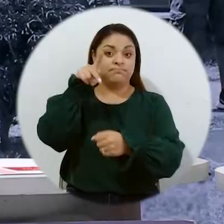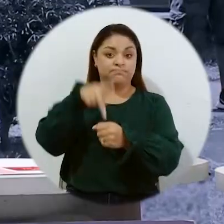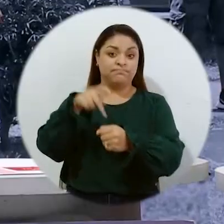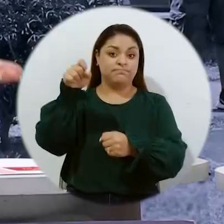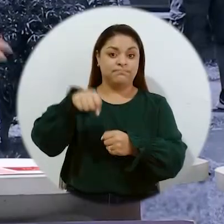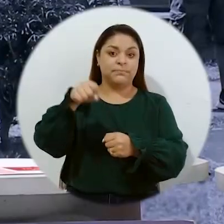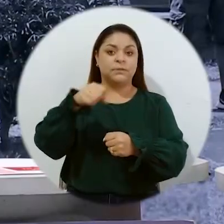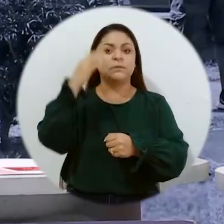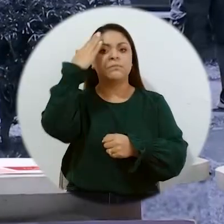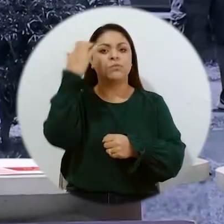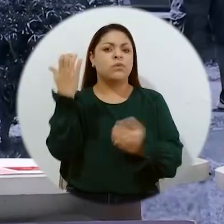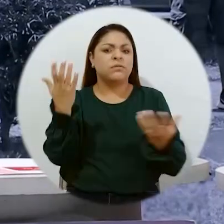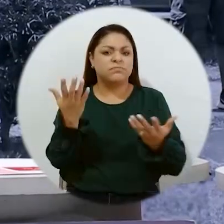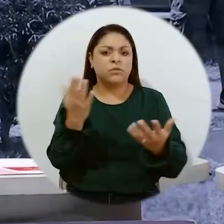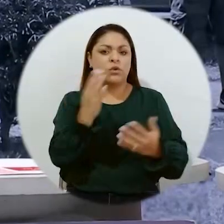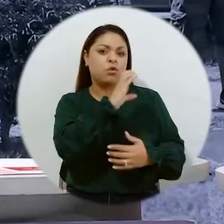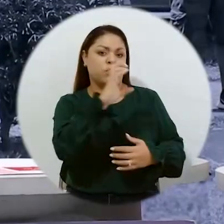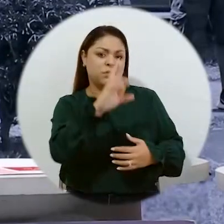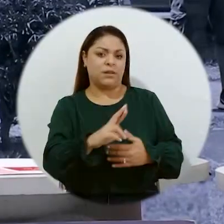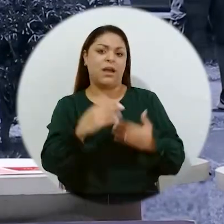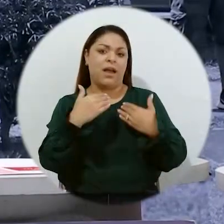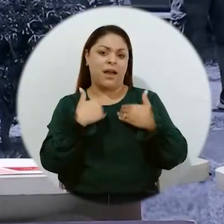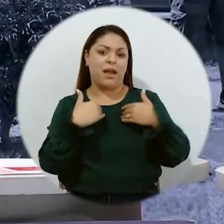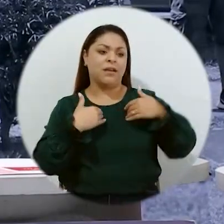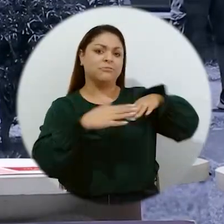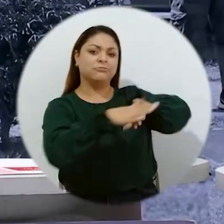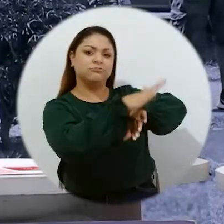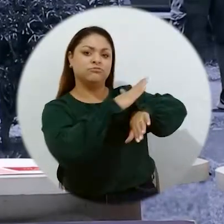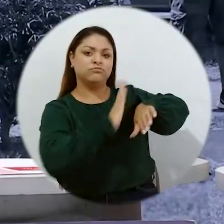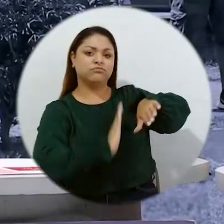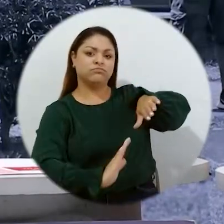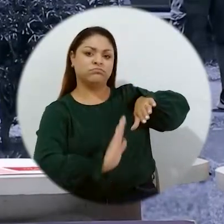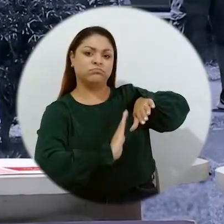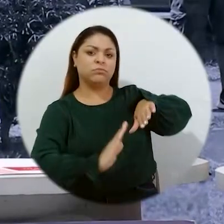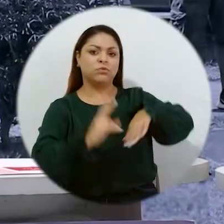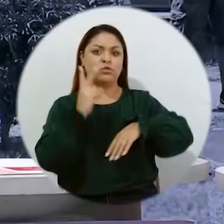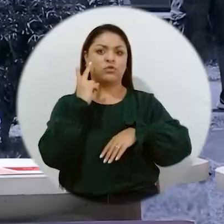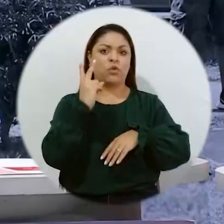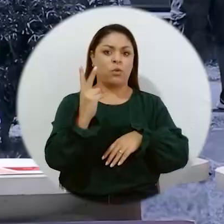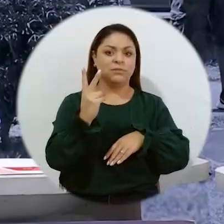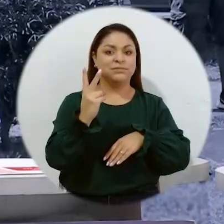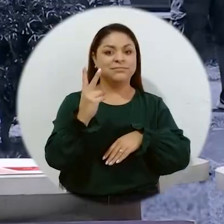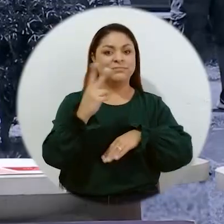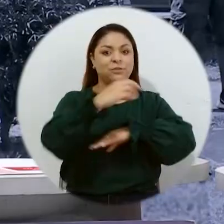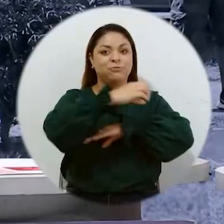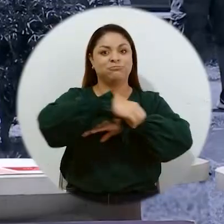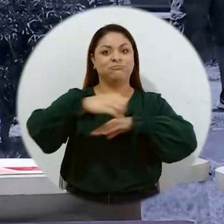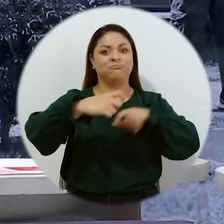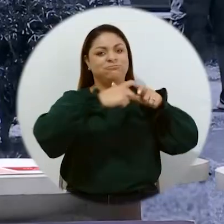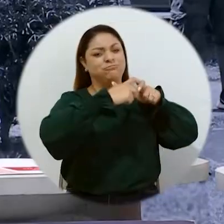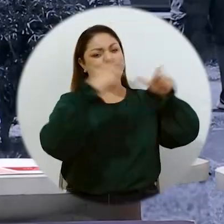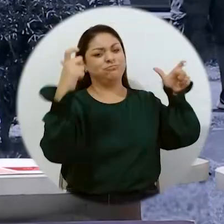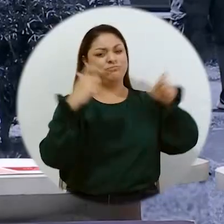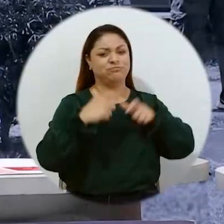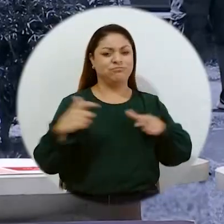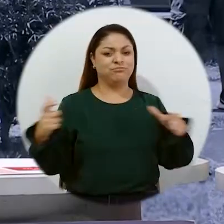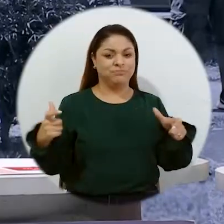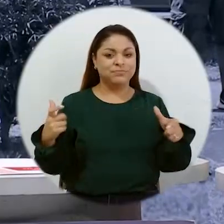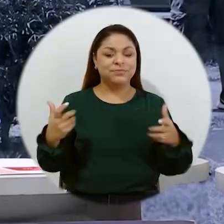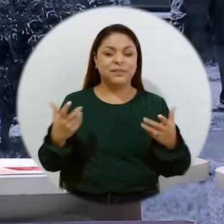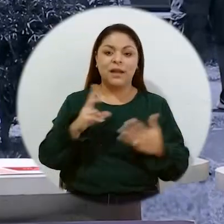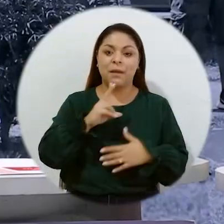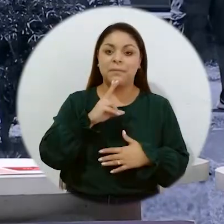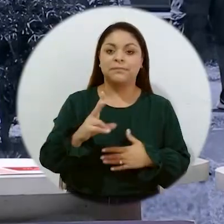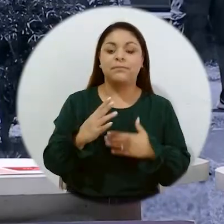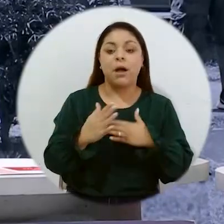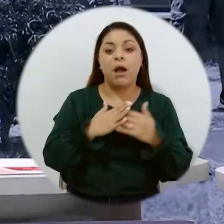¿Por qué? Porque pues Costa Rica pues tiene 2 océanos muy grandotes, ¿verdad? Y a pesar de